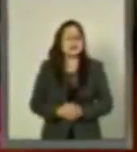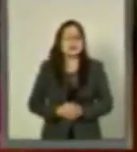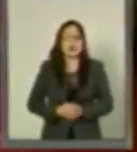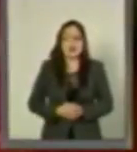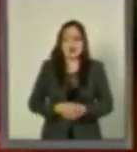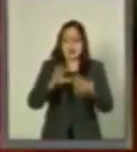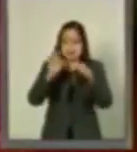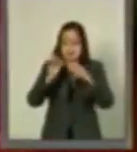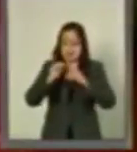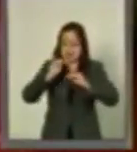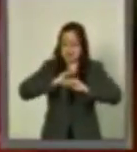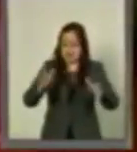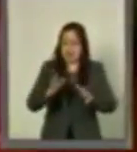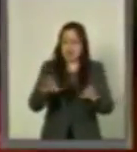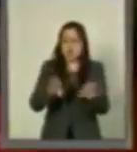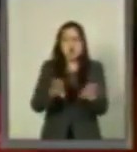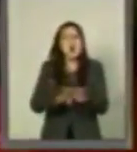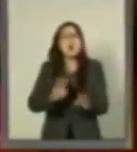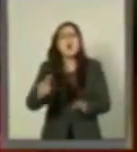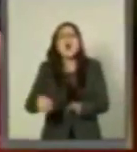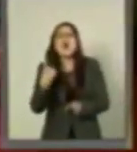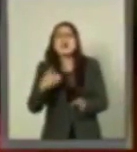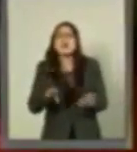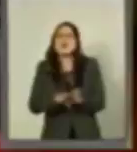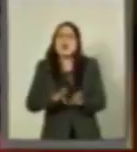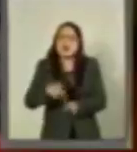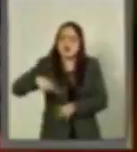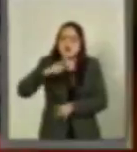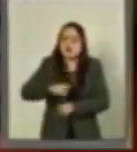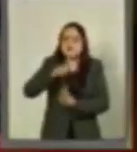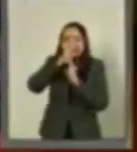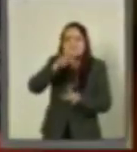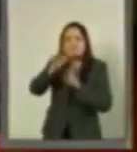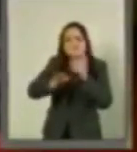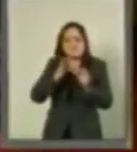cosas como están para poder encontrar una solución.